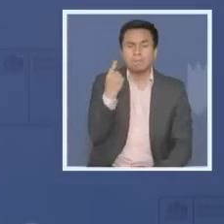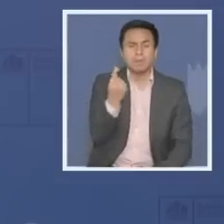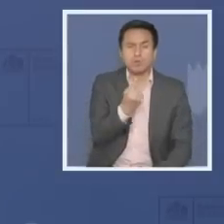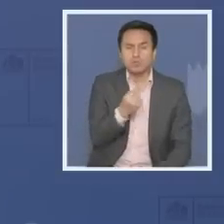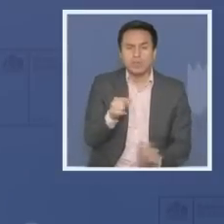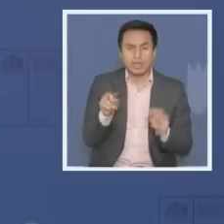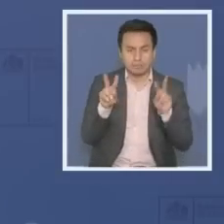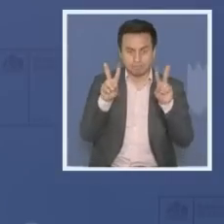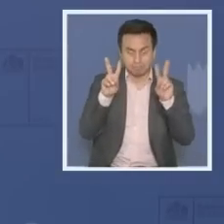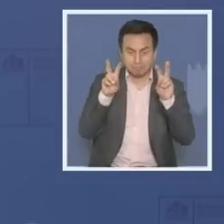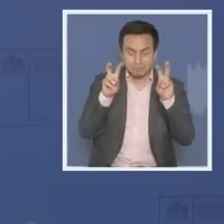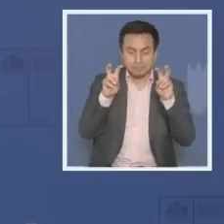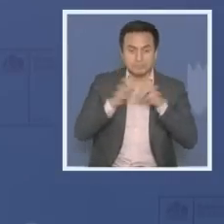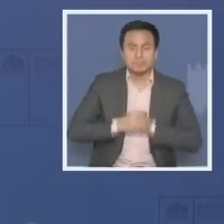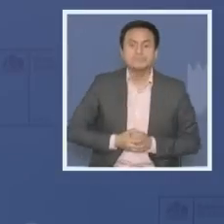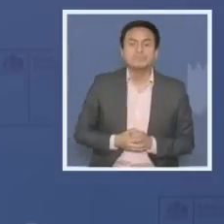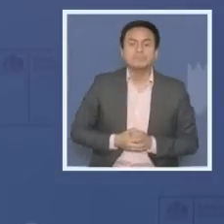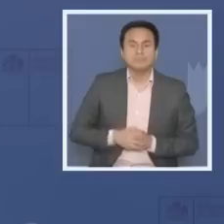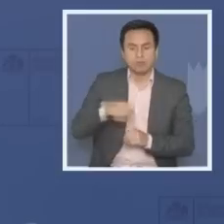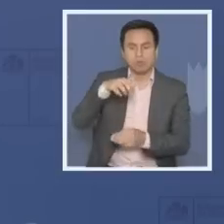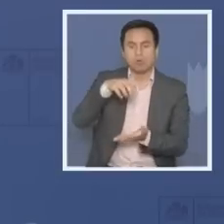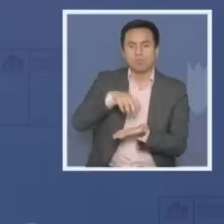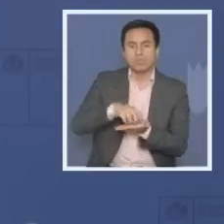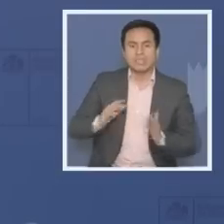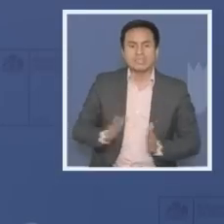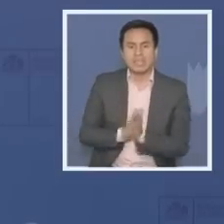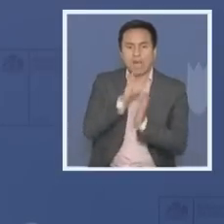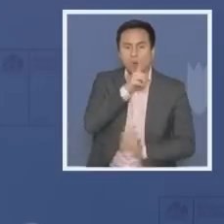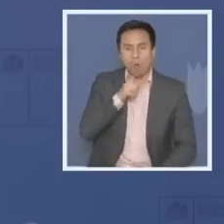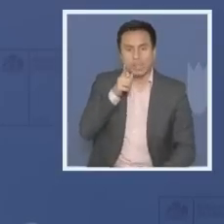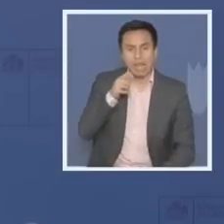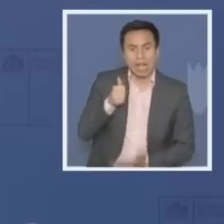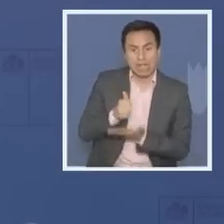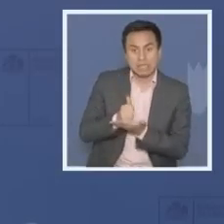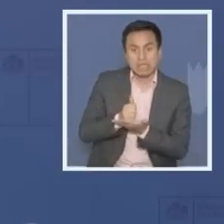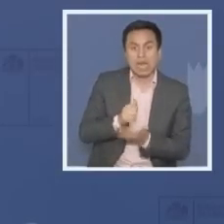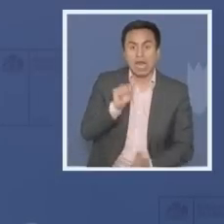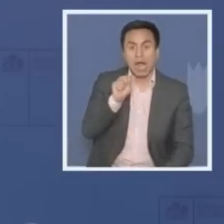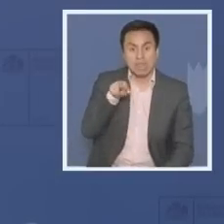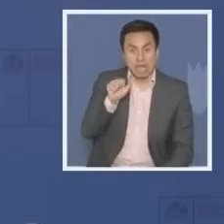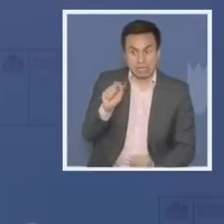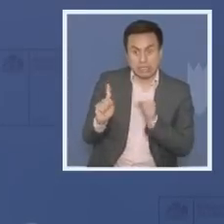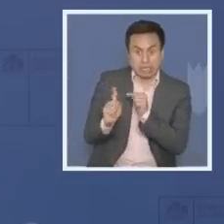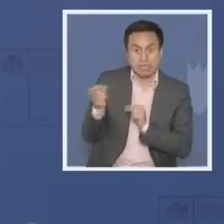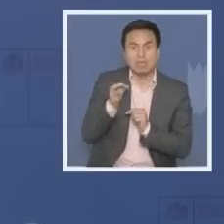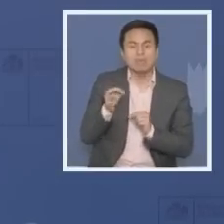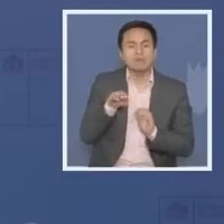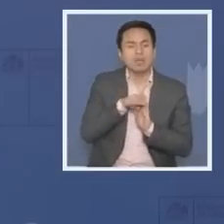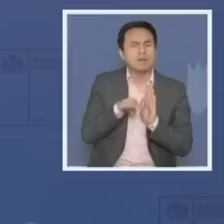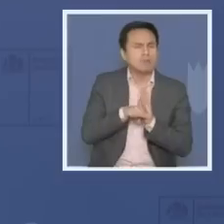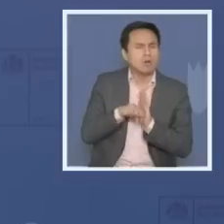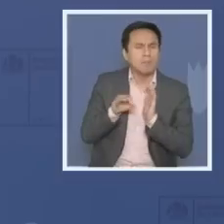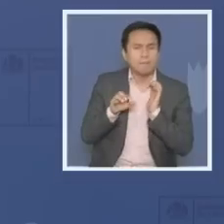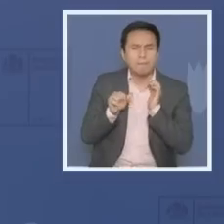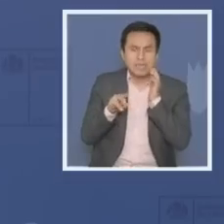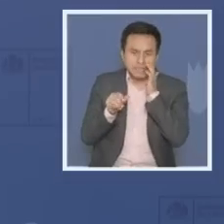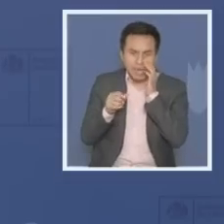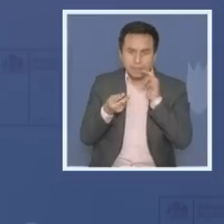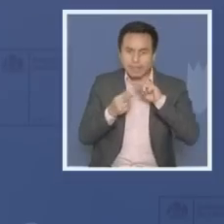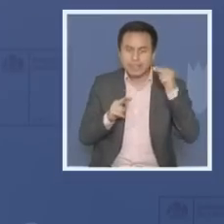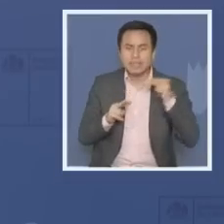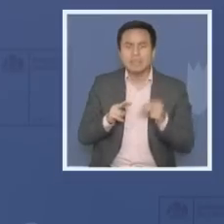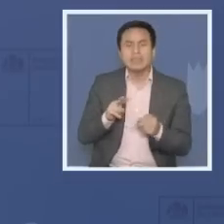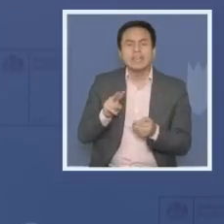preguntarle respecto a la comuna de Santa Juana. La alcaldesa Ana Albornoz hoy día en el programa País ADN estaba pidiendo